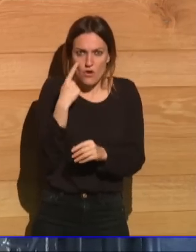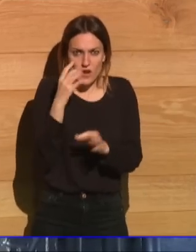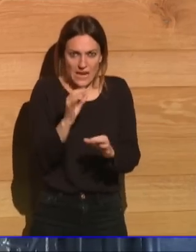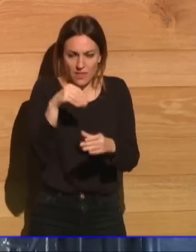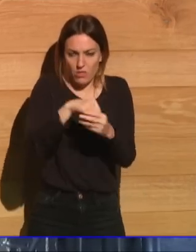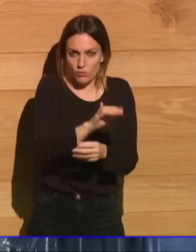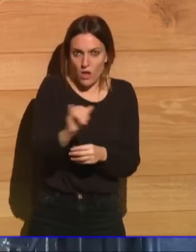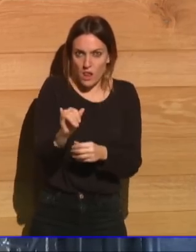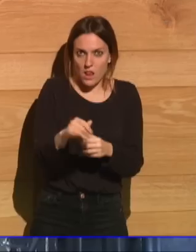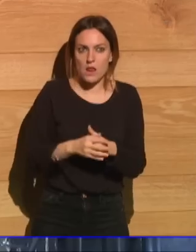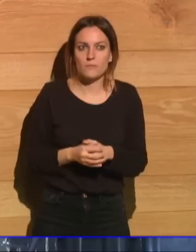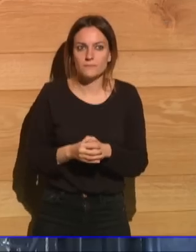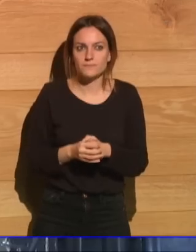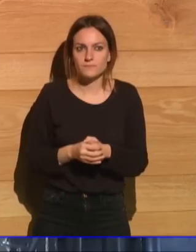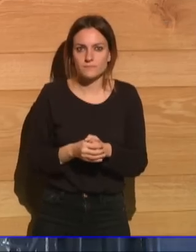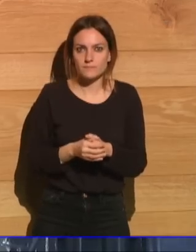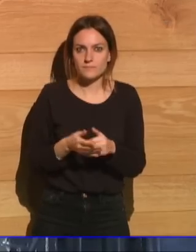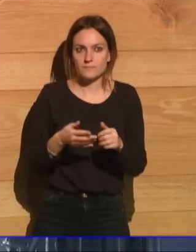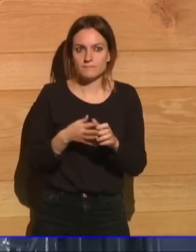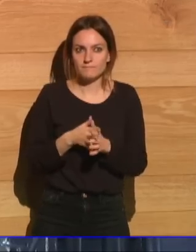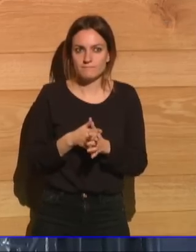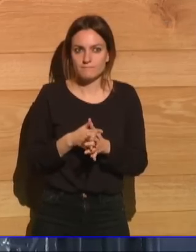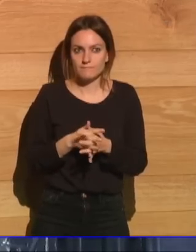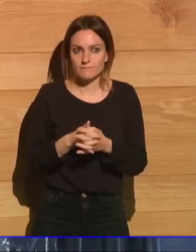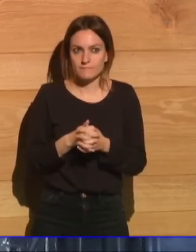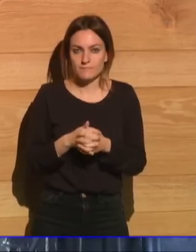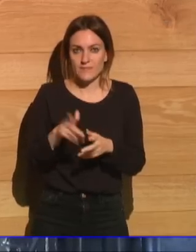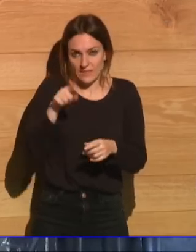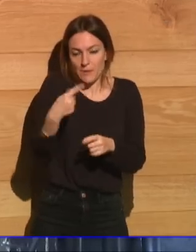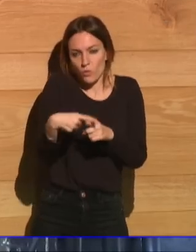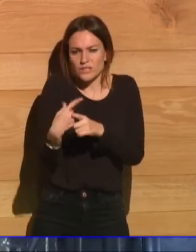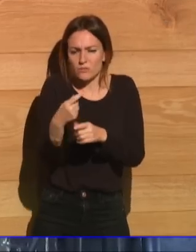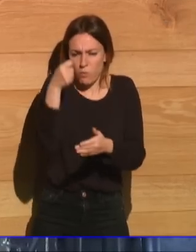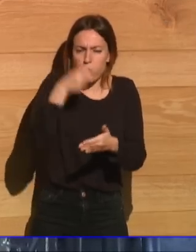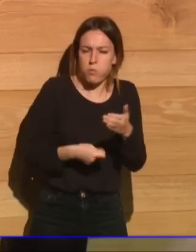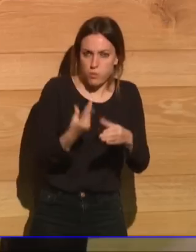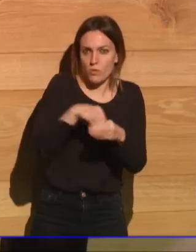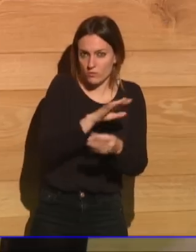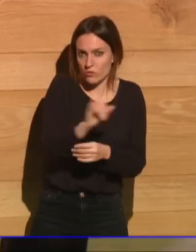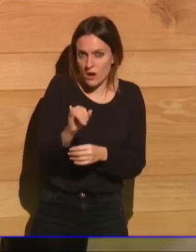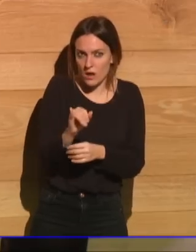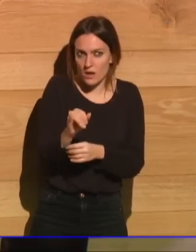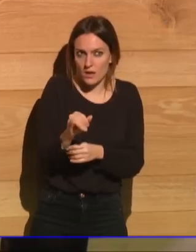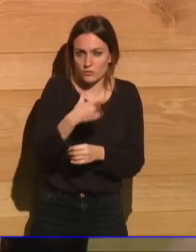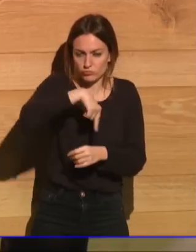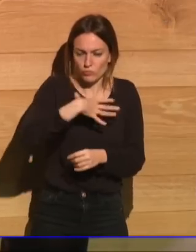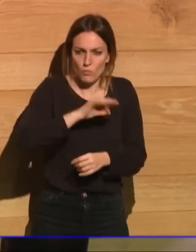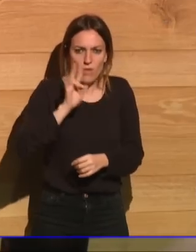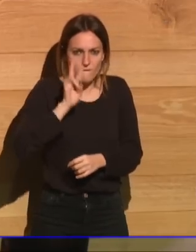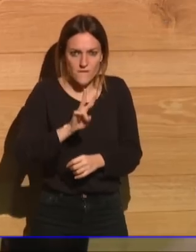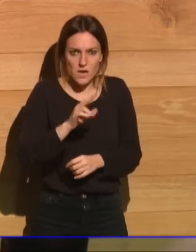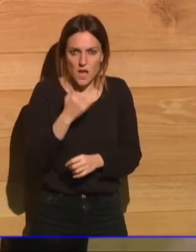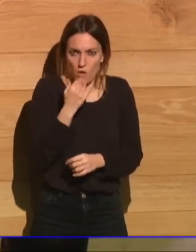un sentido de realidad y de rugosidad y de dureza que se percibe como